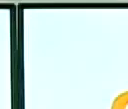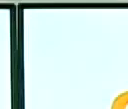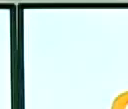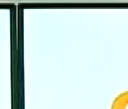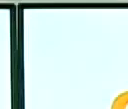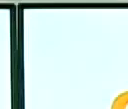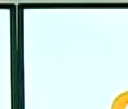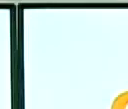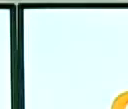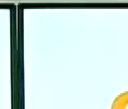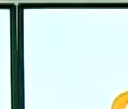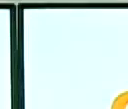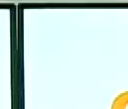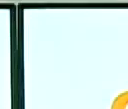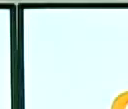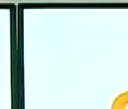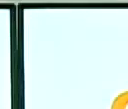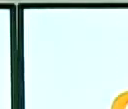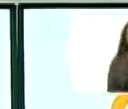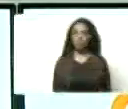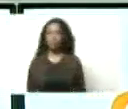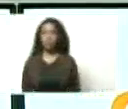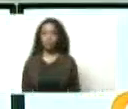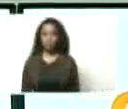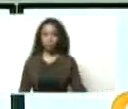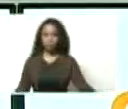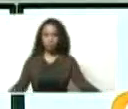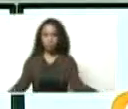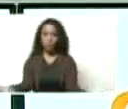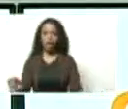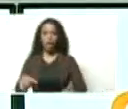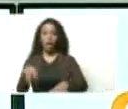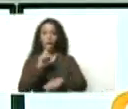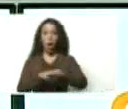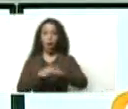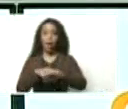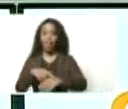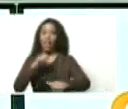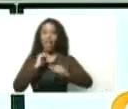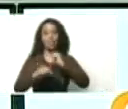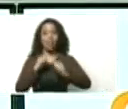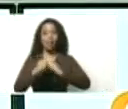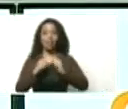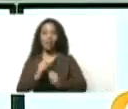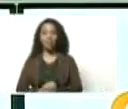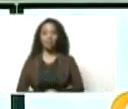en miércoles productivo se transformó en la hora de la salsa la contrabanda